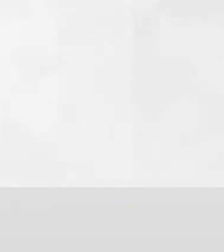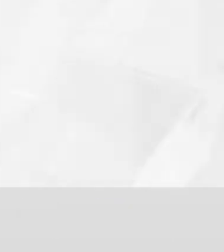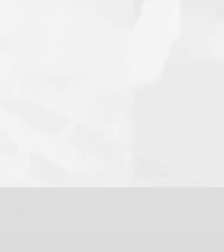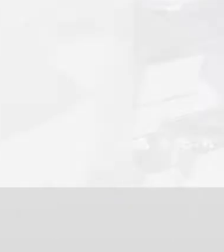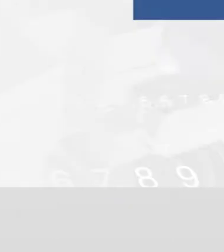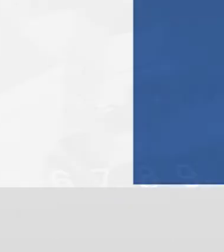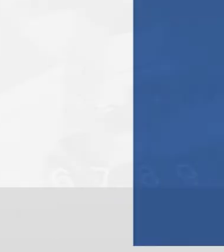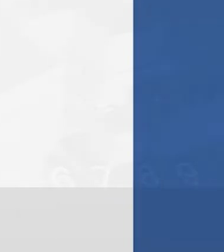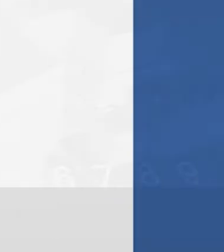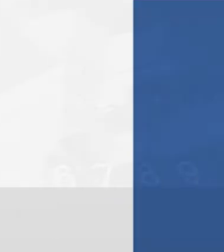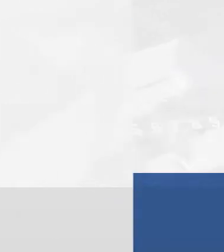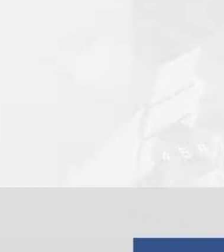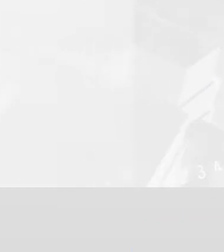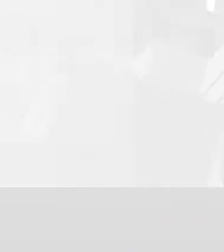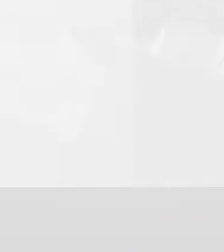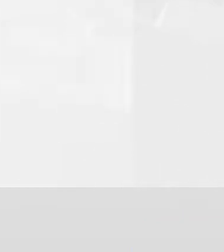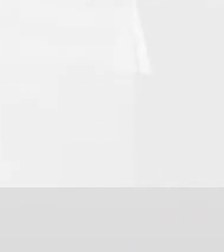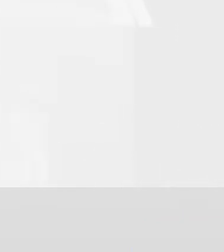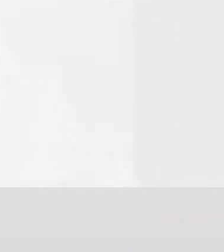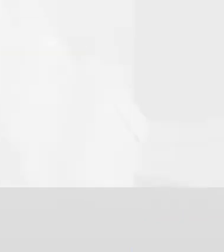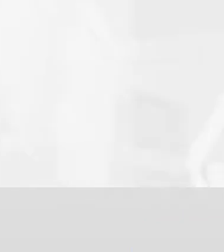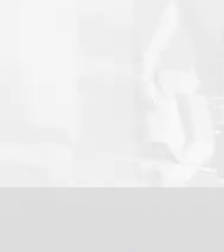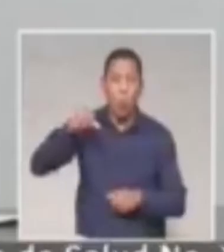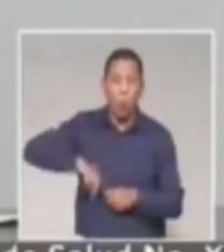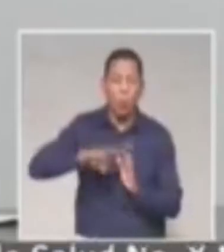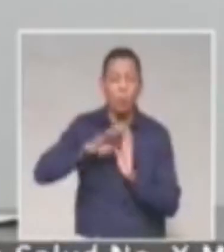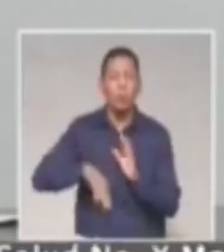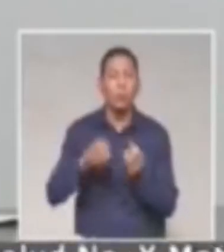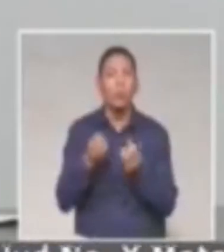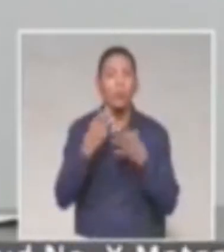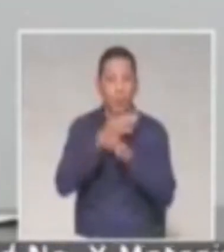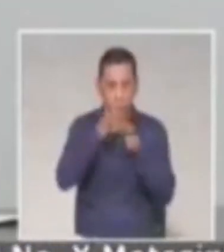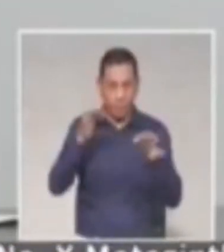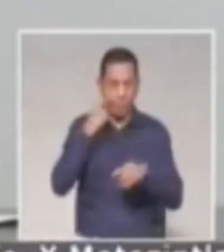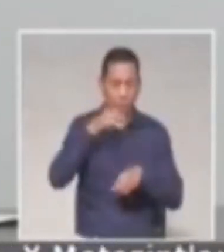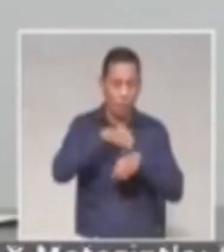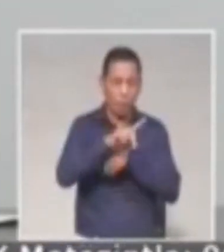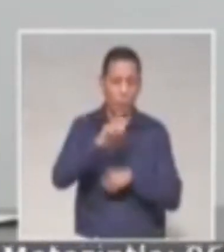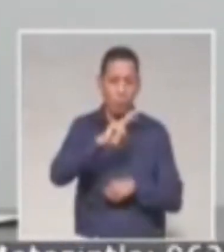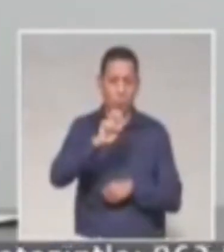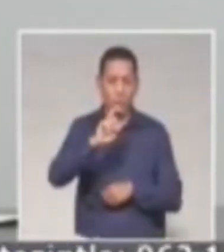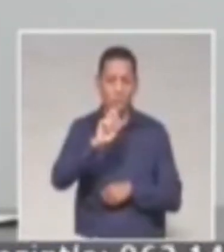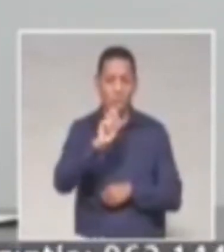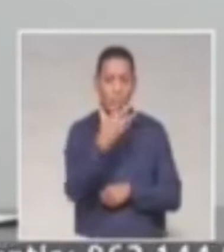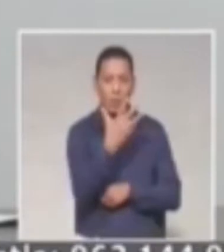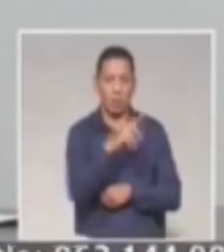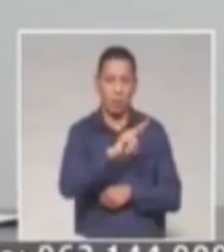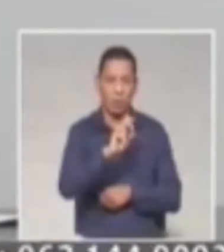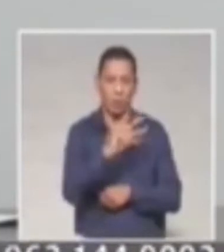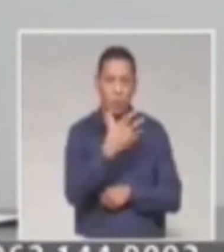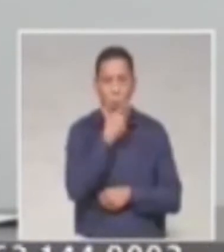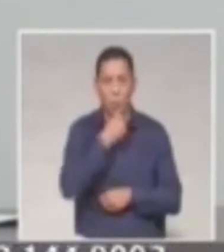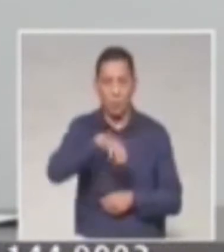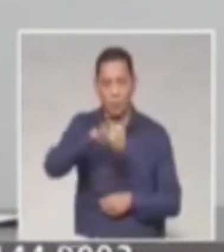y 2.282 personas recuperadas. La defunción 235 corresponde a un